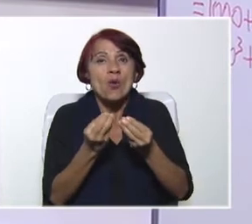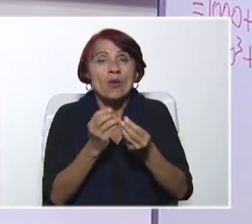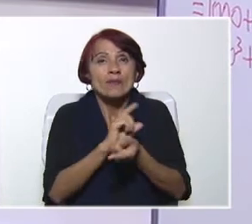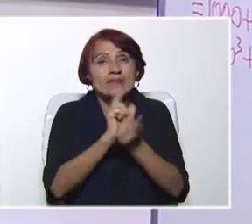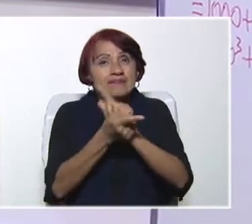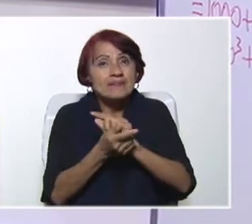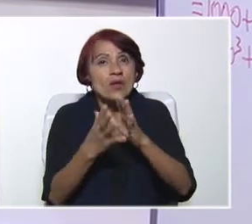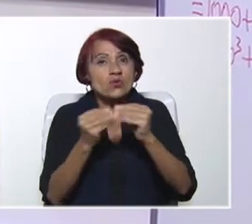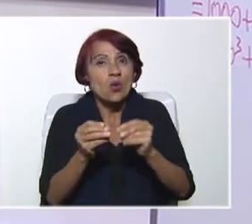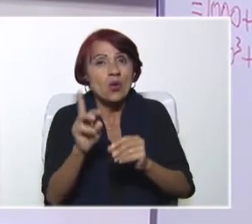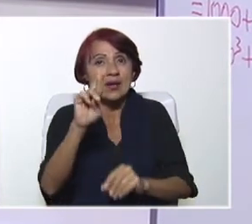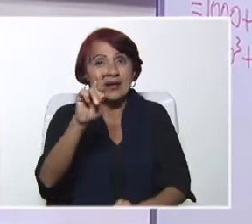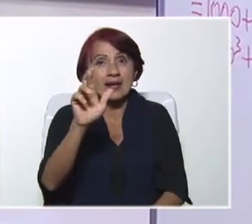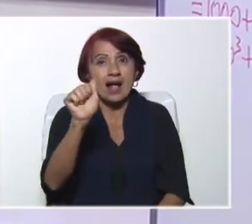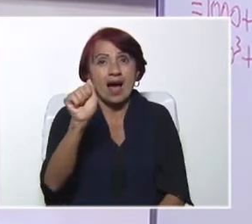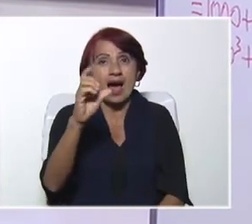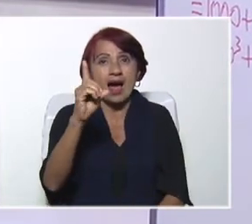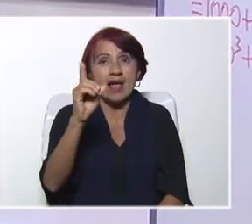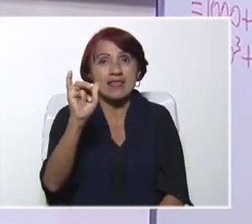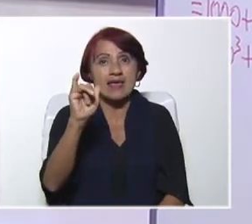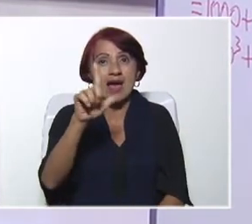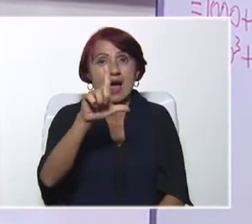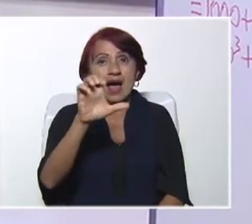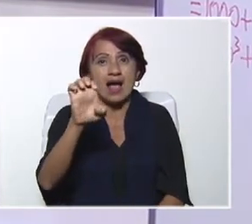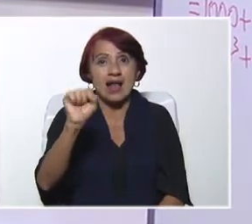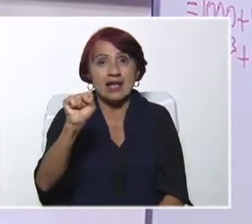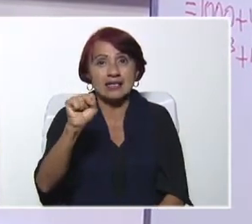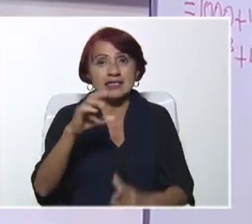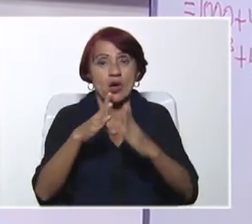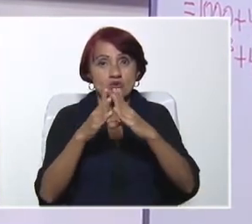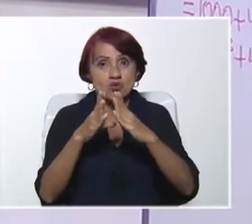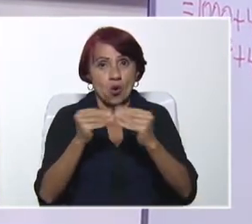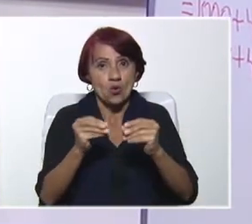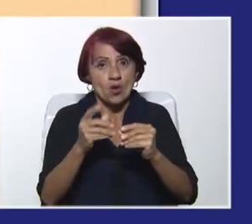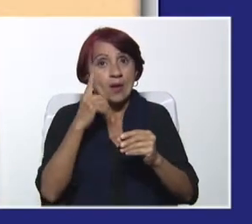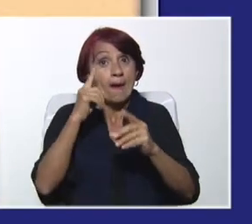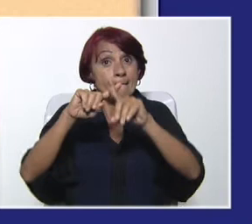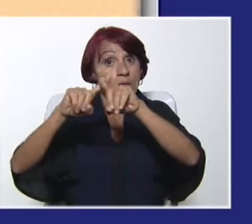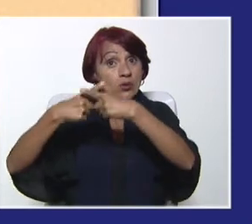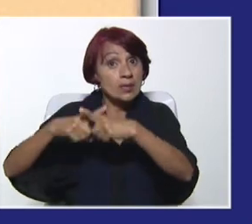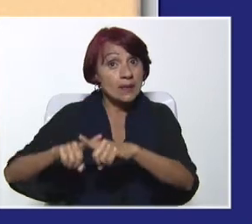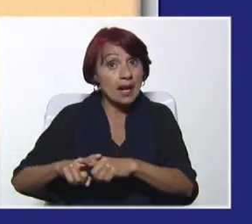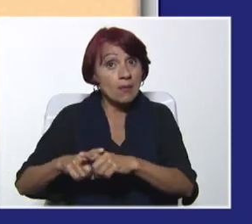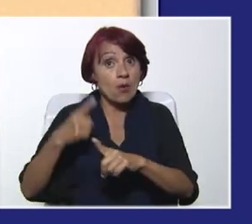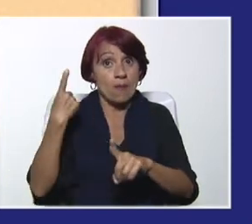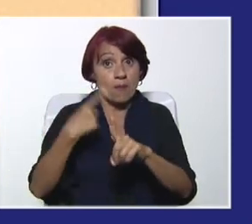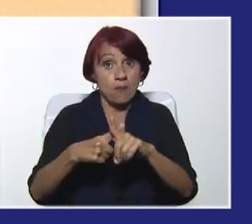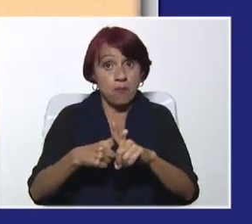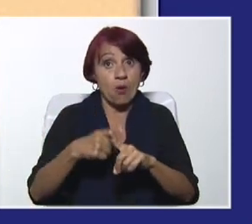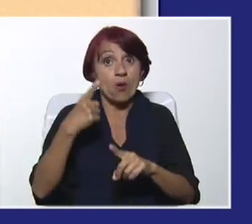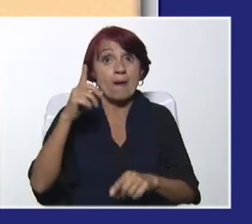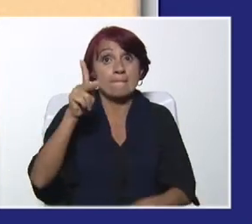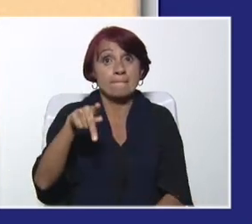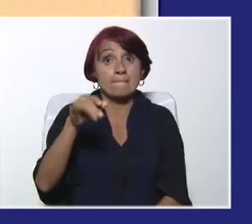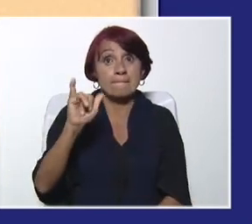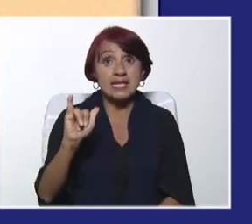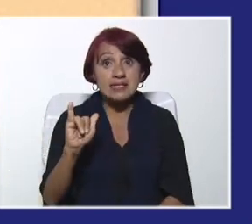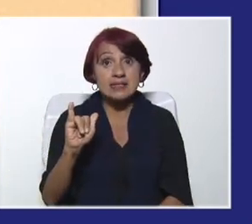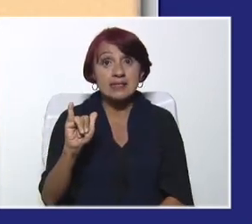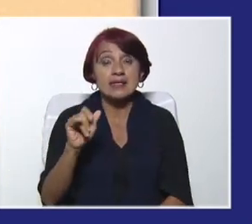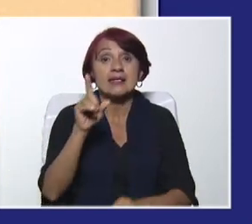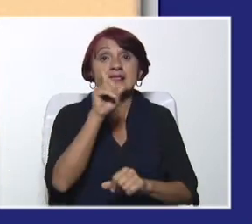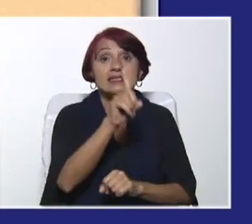grados a radianes, utilizamos una razón que es multiplicamos por pi sobre 180